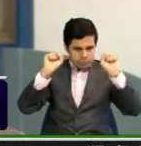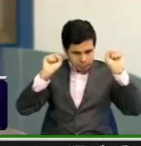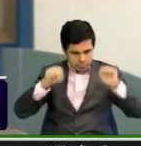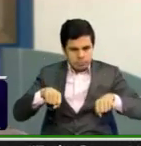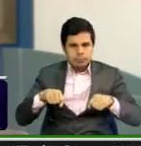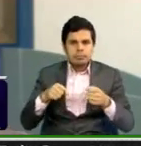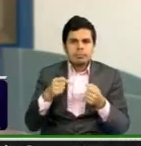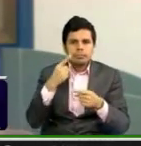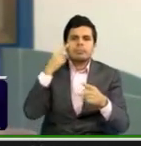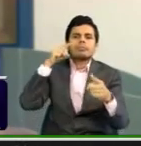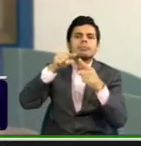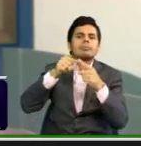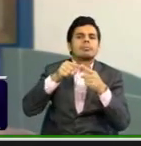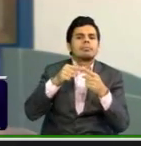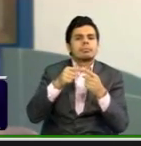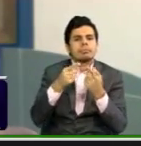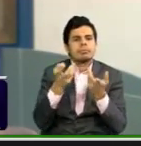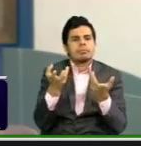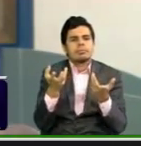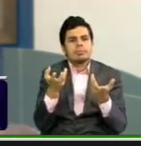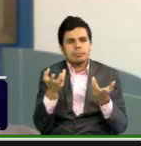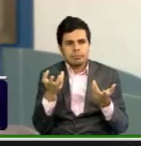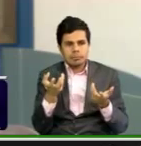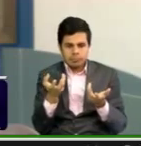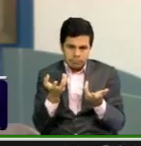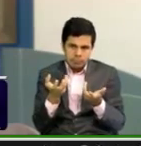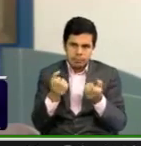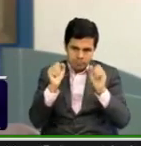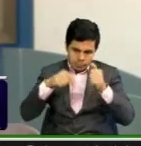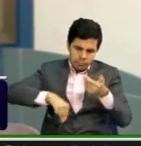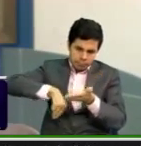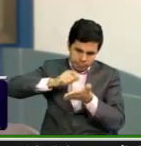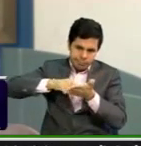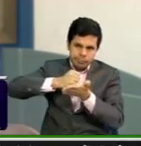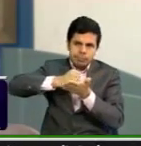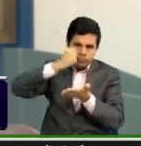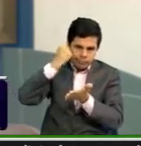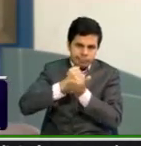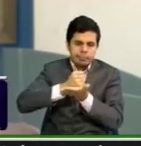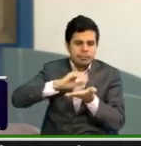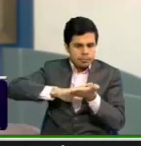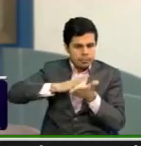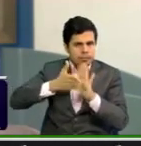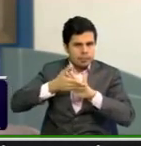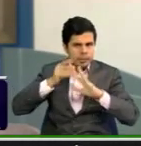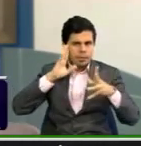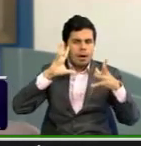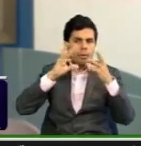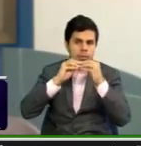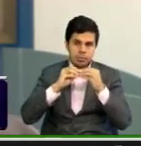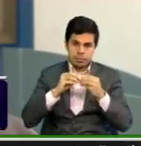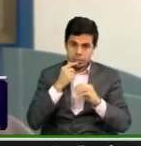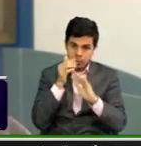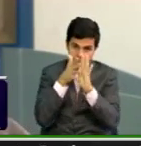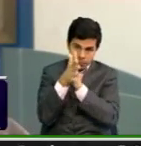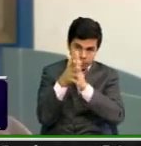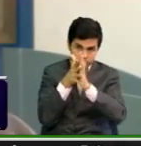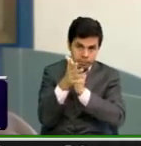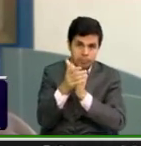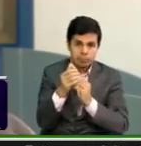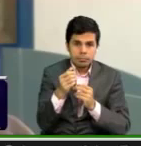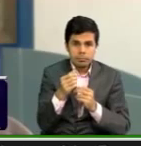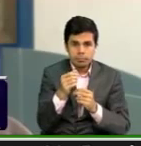enrumbarse definitivamente hacia la firma de un acuerdo final no estoy diciendo que